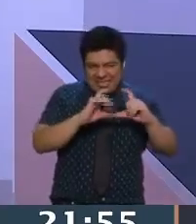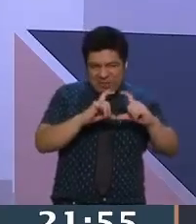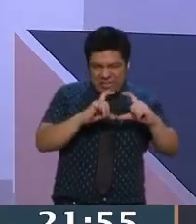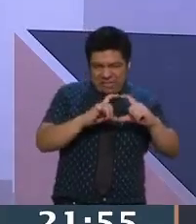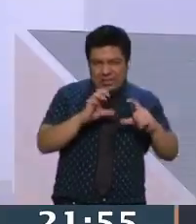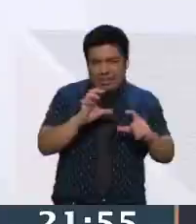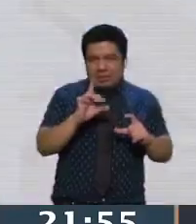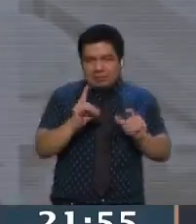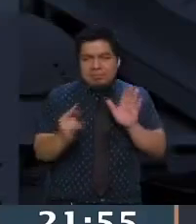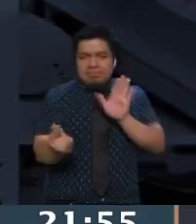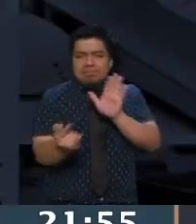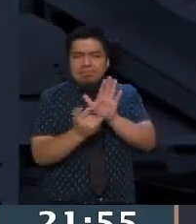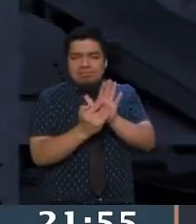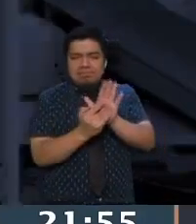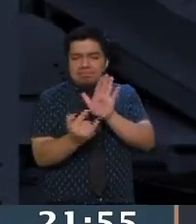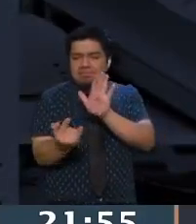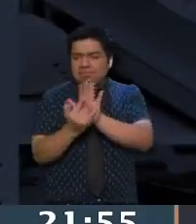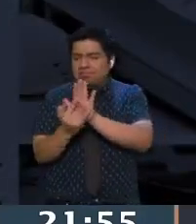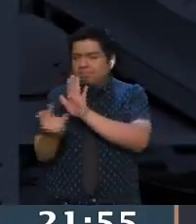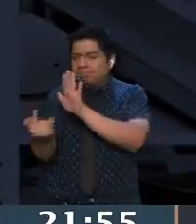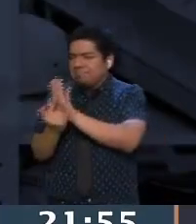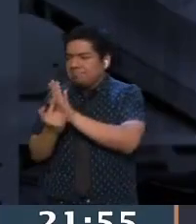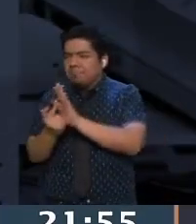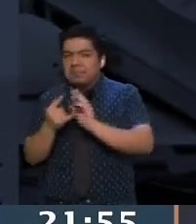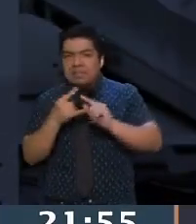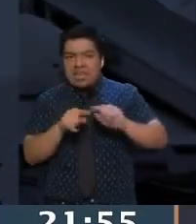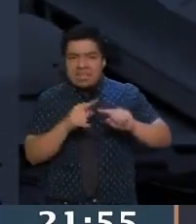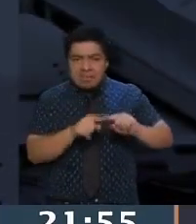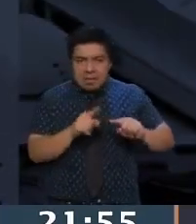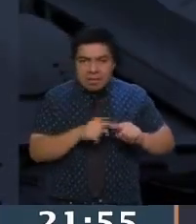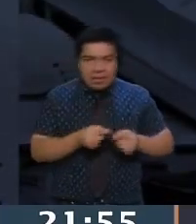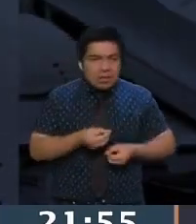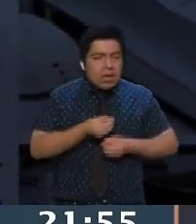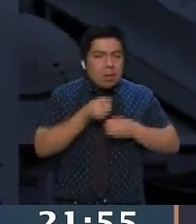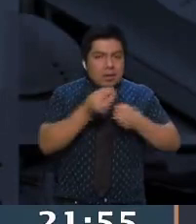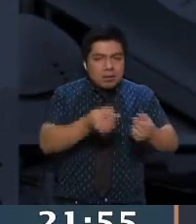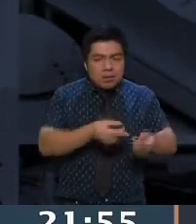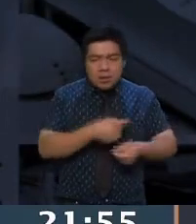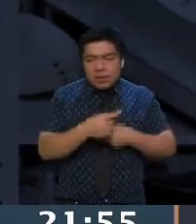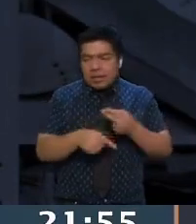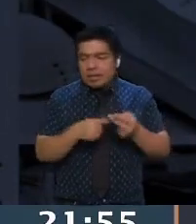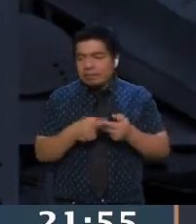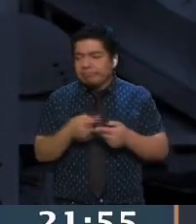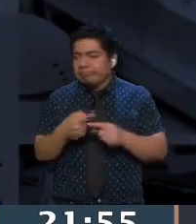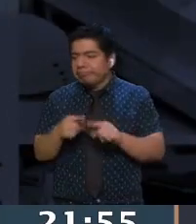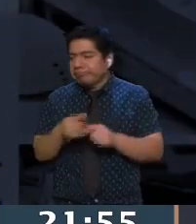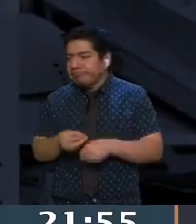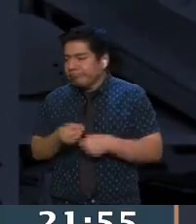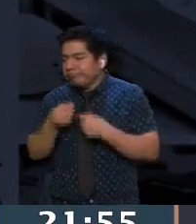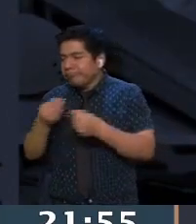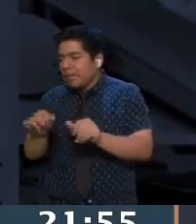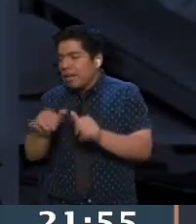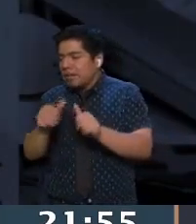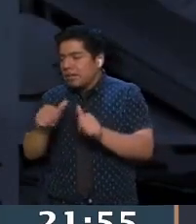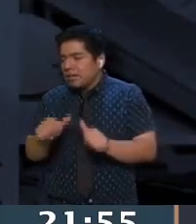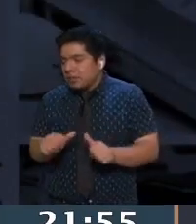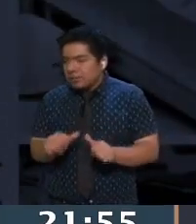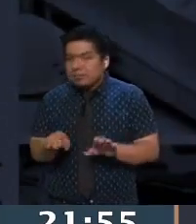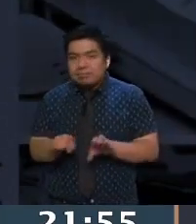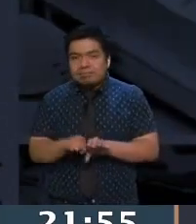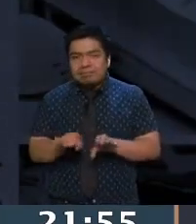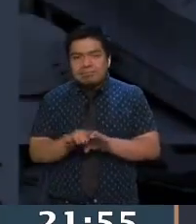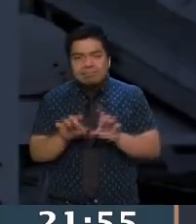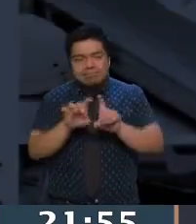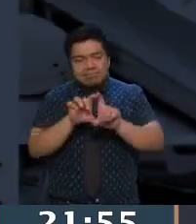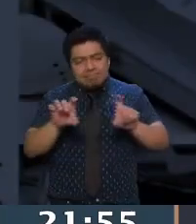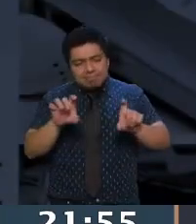Donde hay diferentes expresiones artísticas, diferentes expresiones de lo que podemos considerar esta